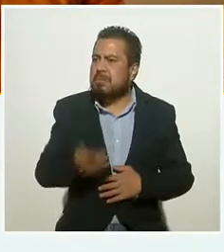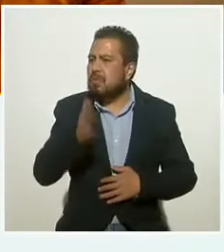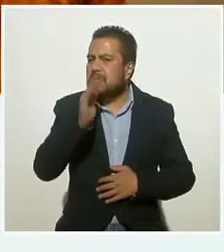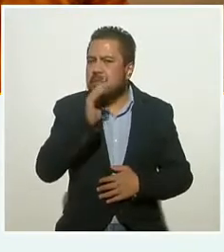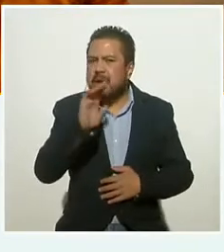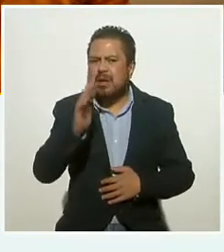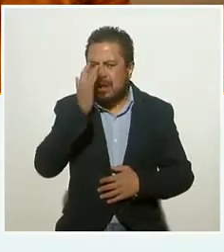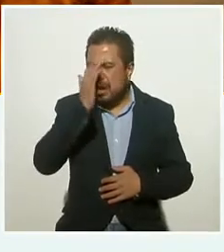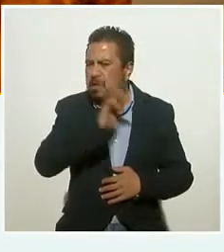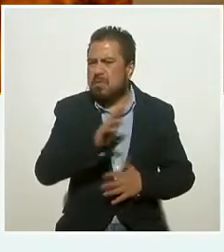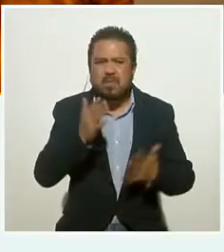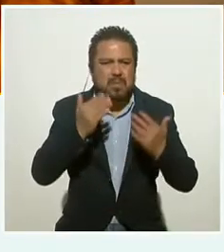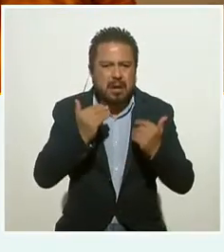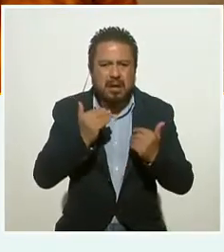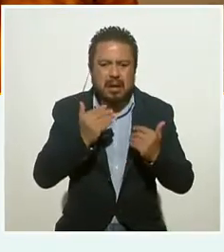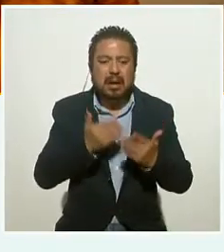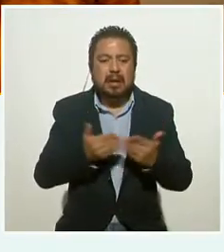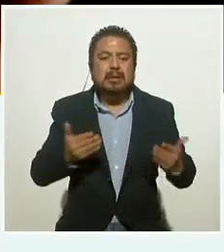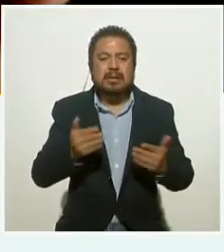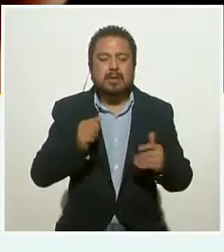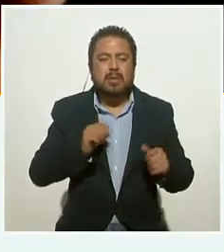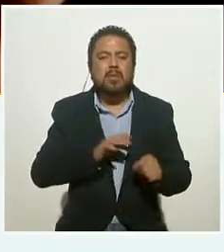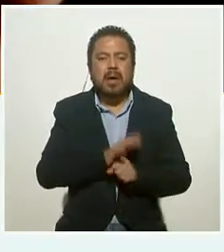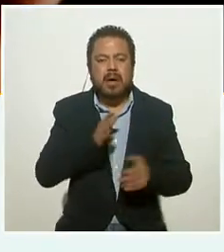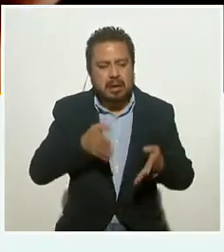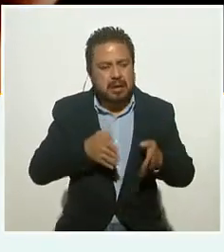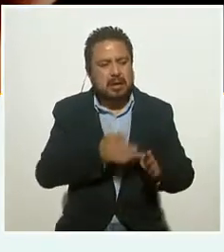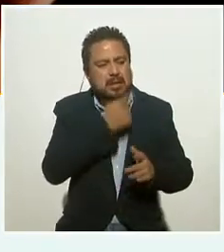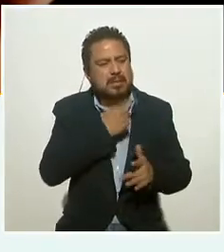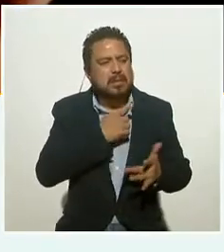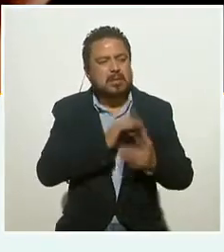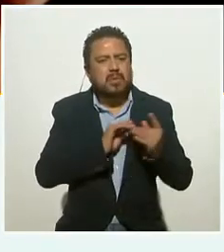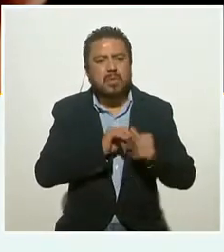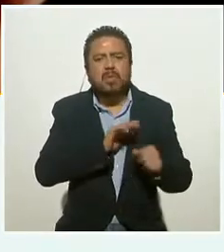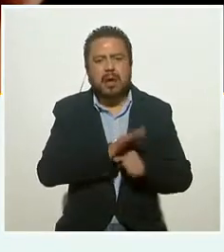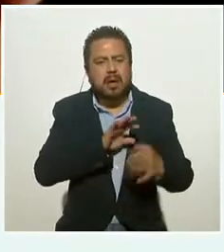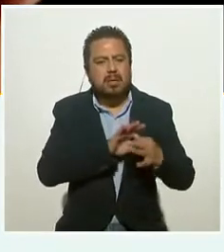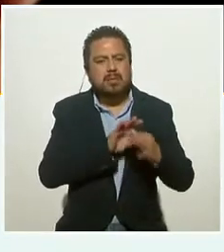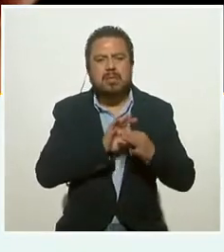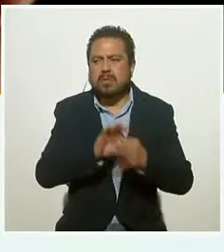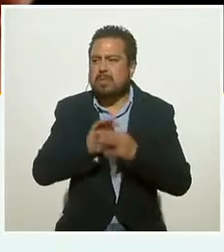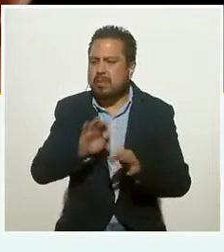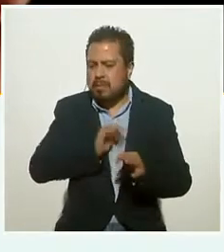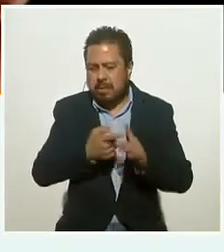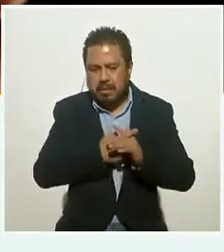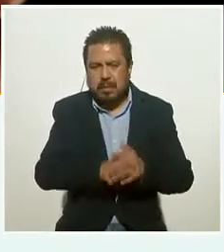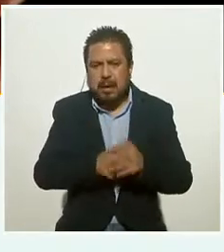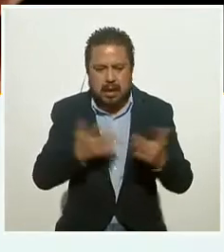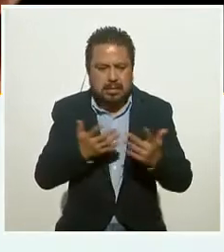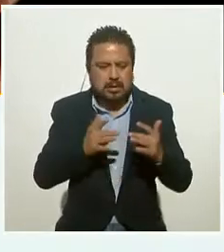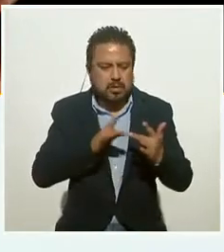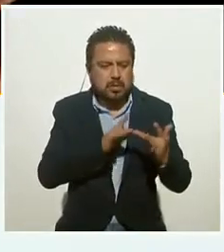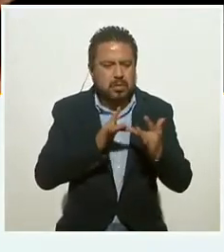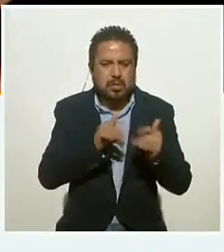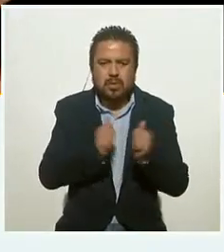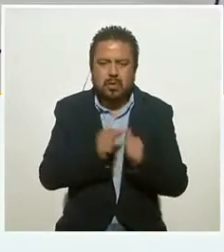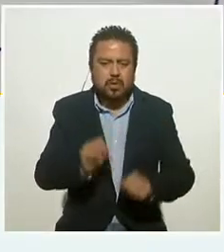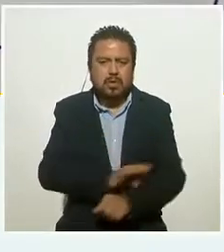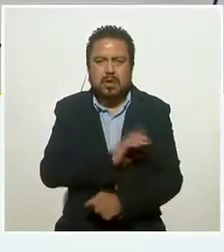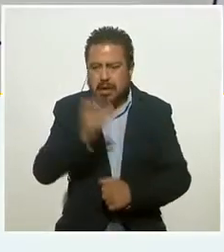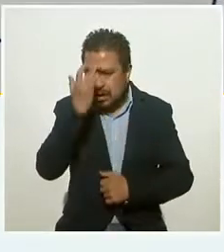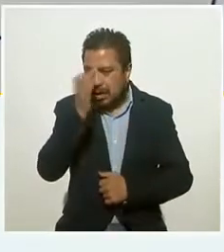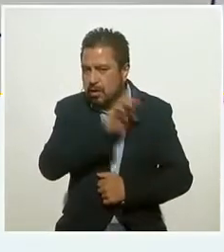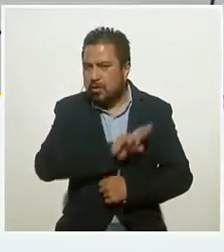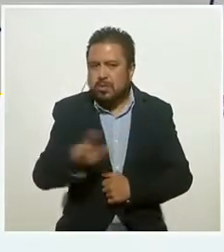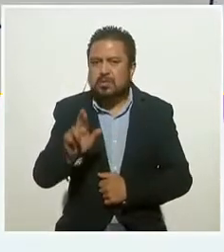las reconocemos, ¿no? Entonces, ¿qué caminos nos dirías que son los adecuados para poder empezar a hacer contacto con nuestras emociones,